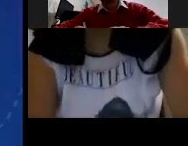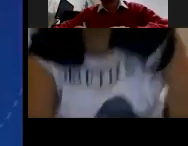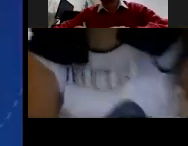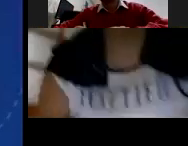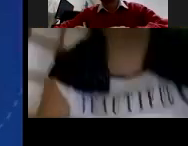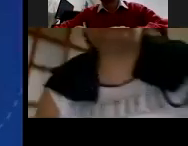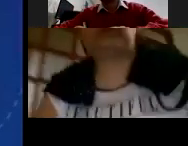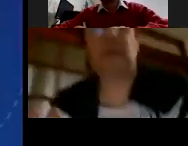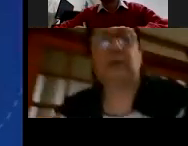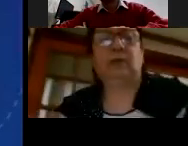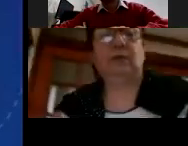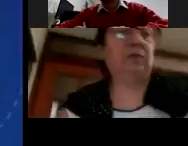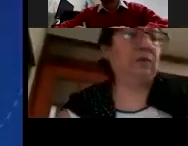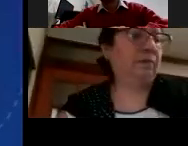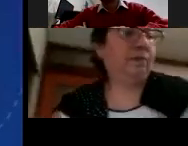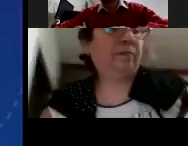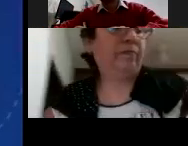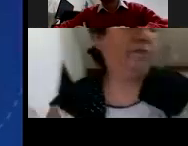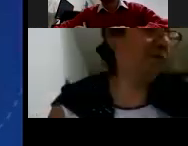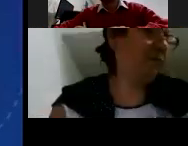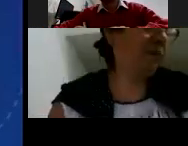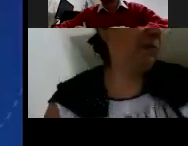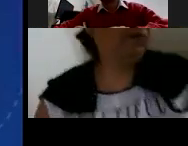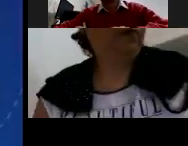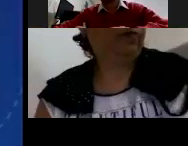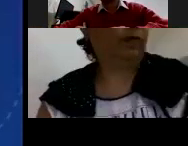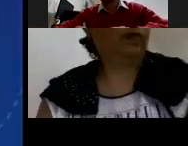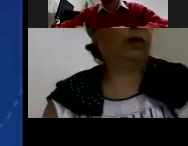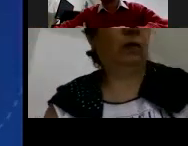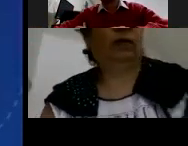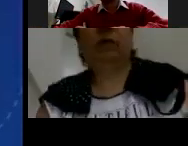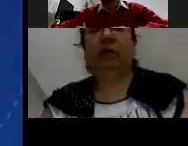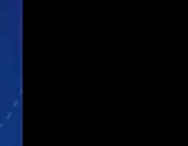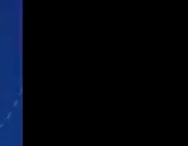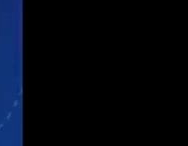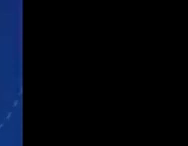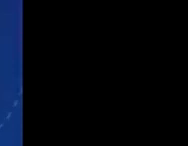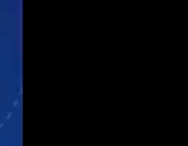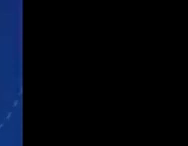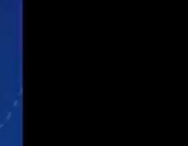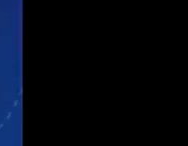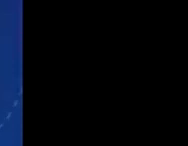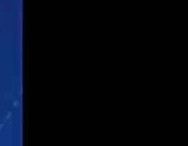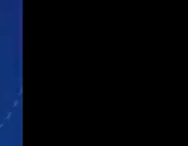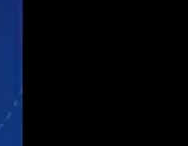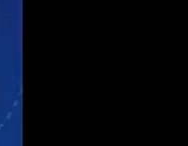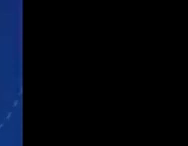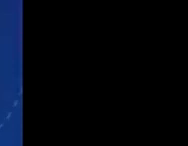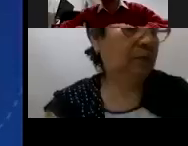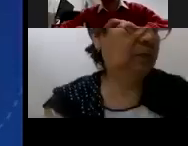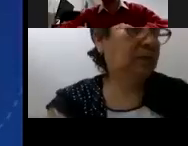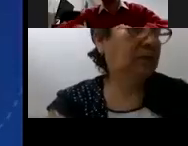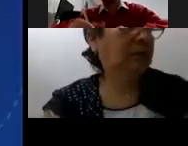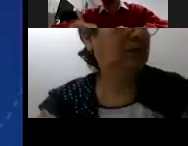poder visualizar el origen, tiene que haber también todo un proceso de investigación. Entonces, en modo respecta al